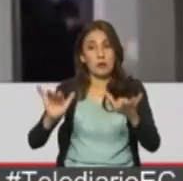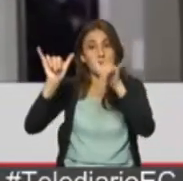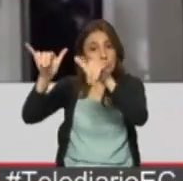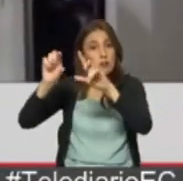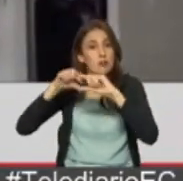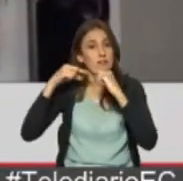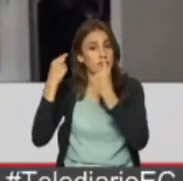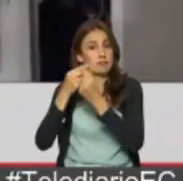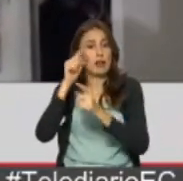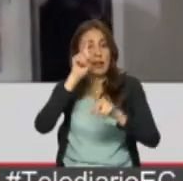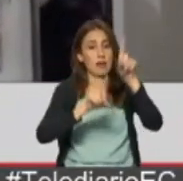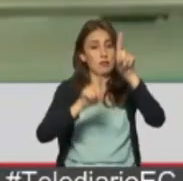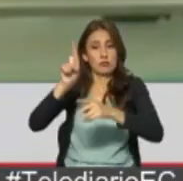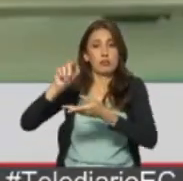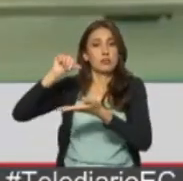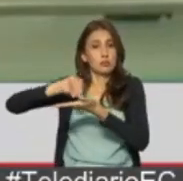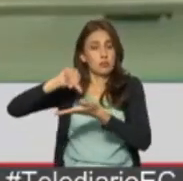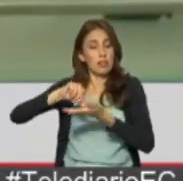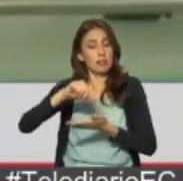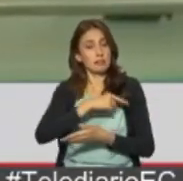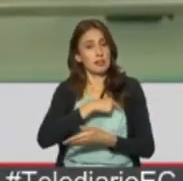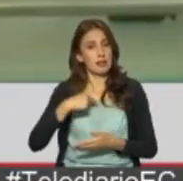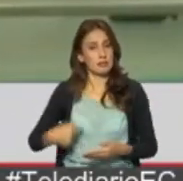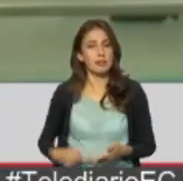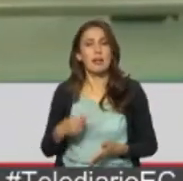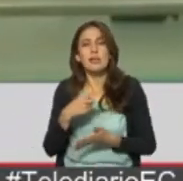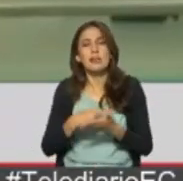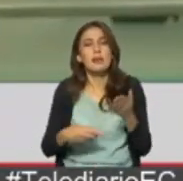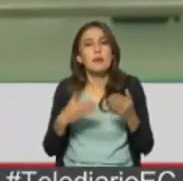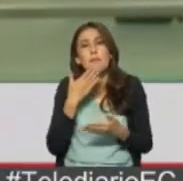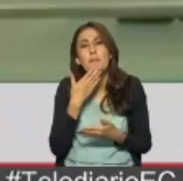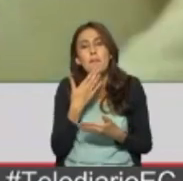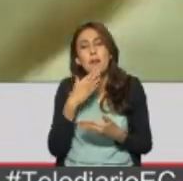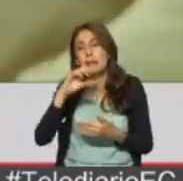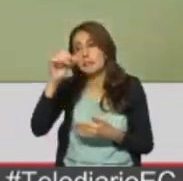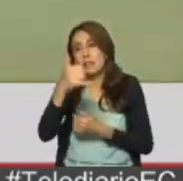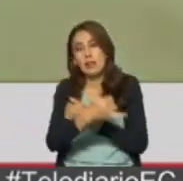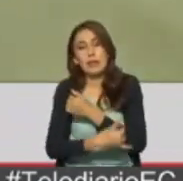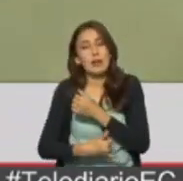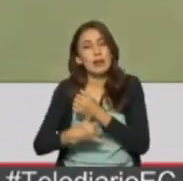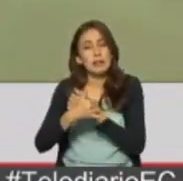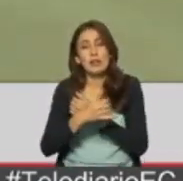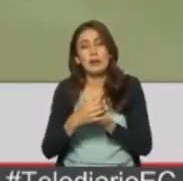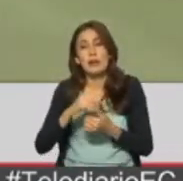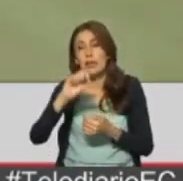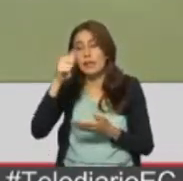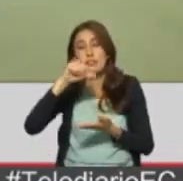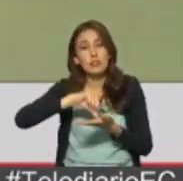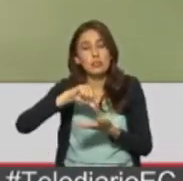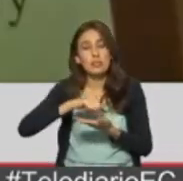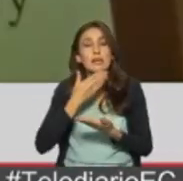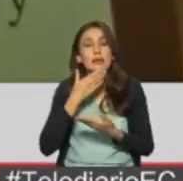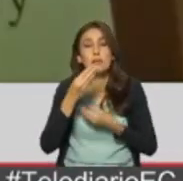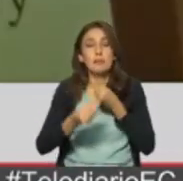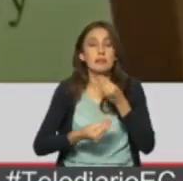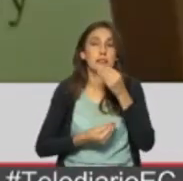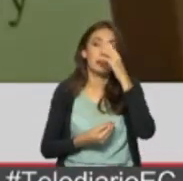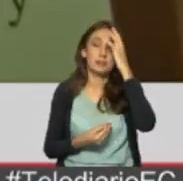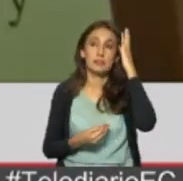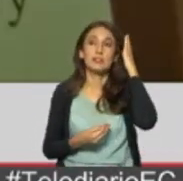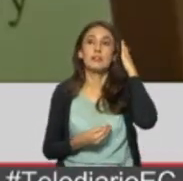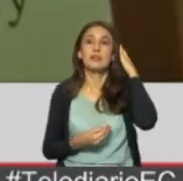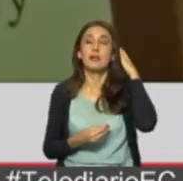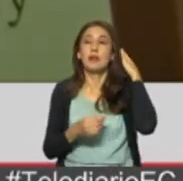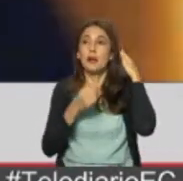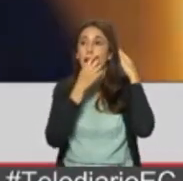ecuatorianos en varias ciudades de la China. ¿Qué es lo que está pasando en esas otras ciudades donde también hay presencia de compatriotas?